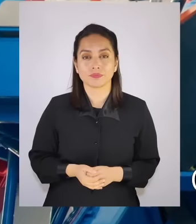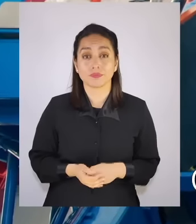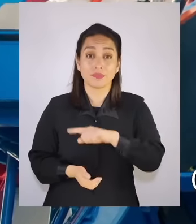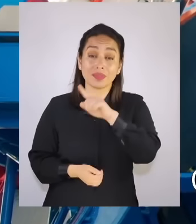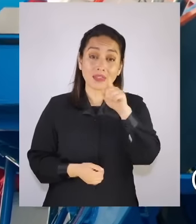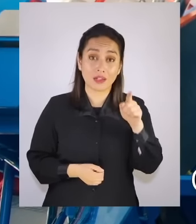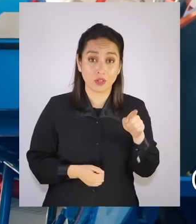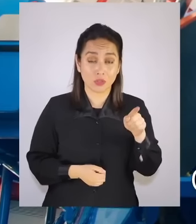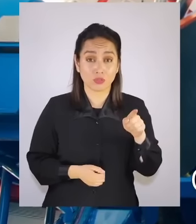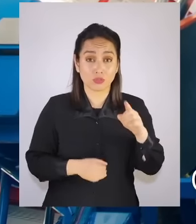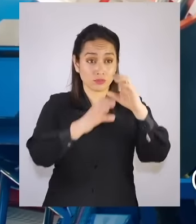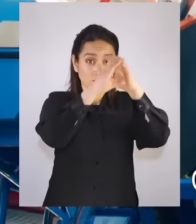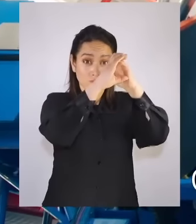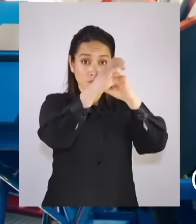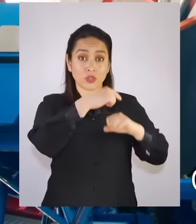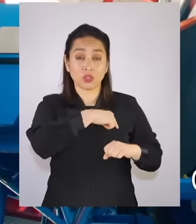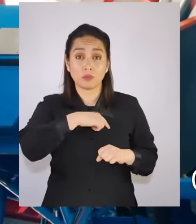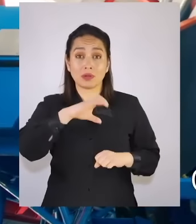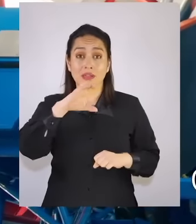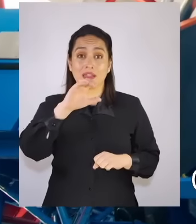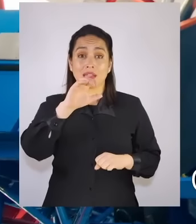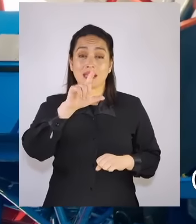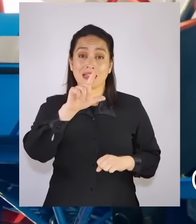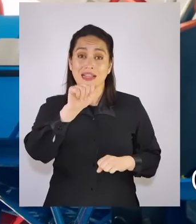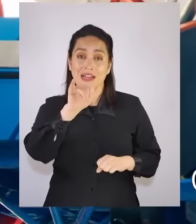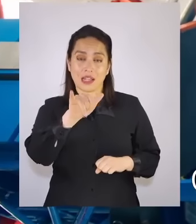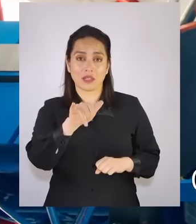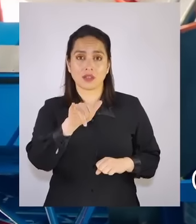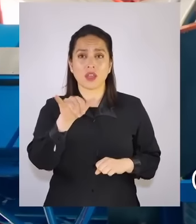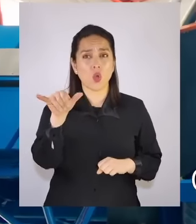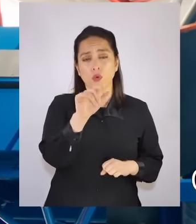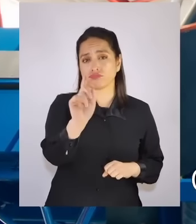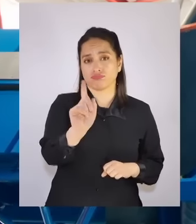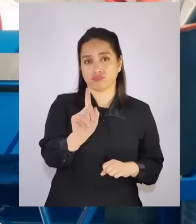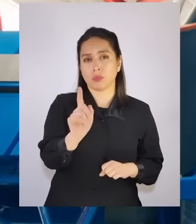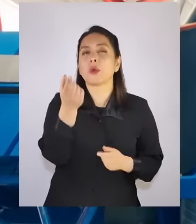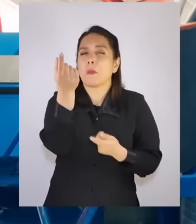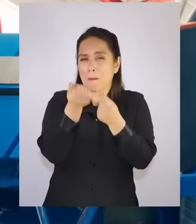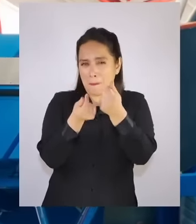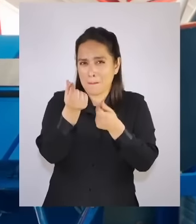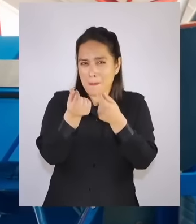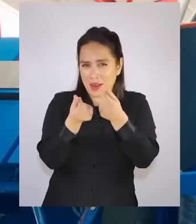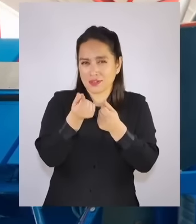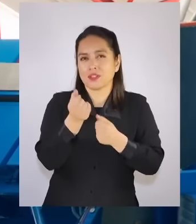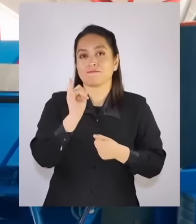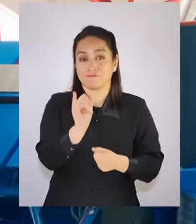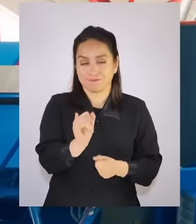El otro telescopio se llama el CLEI. No son idénticos, pero muy parecidos.